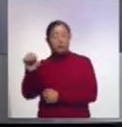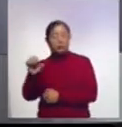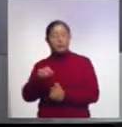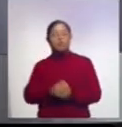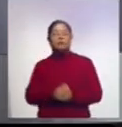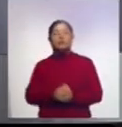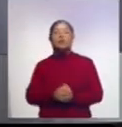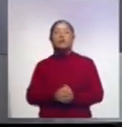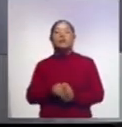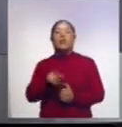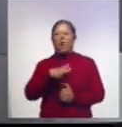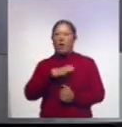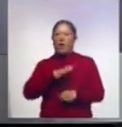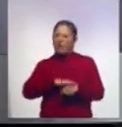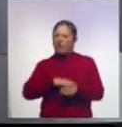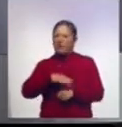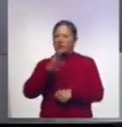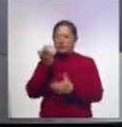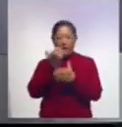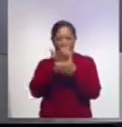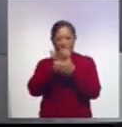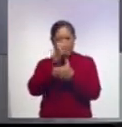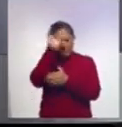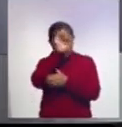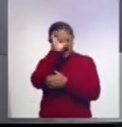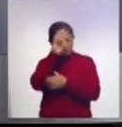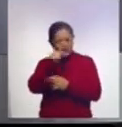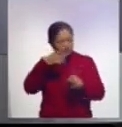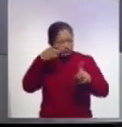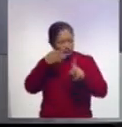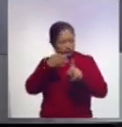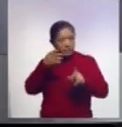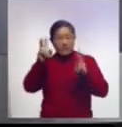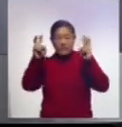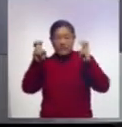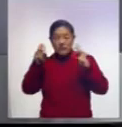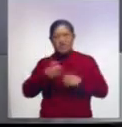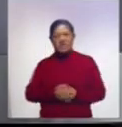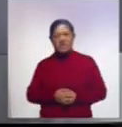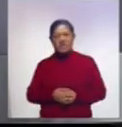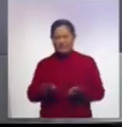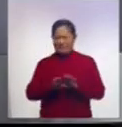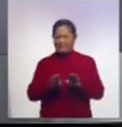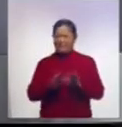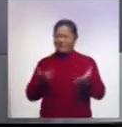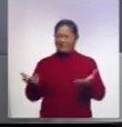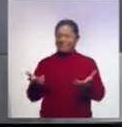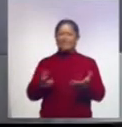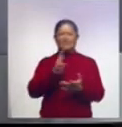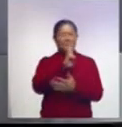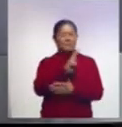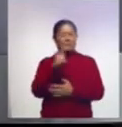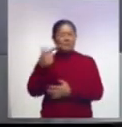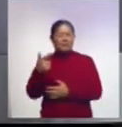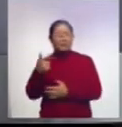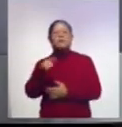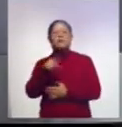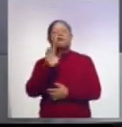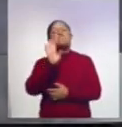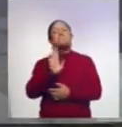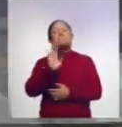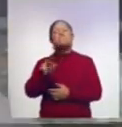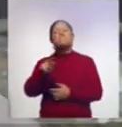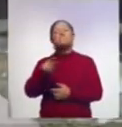más del Café Científico en donde se tocará el tema rayos gamma como una parte de la divulgación